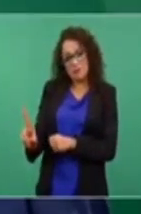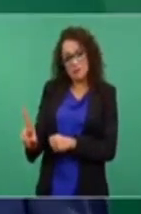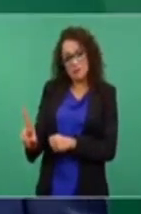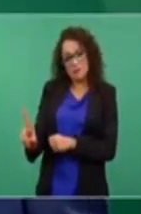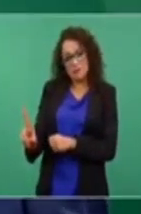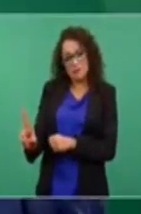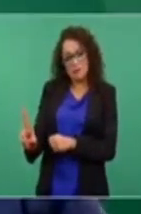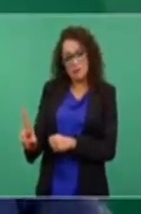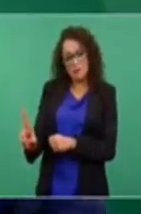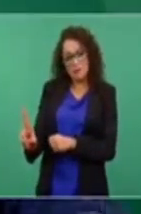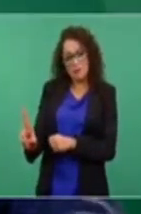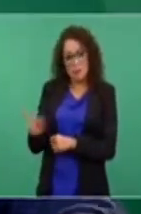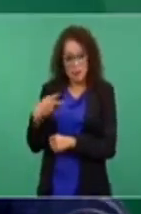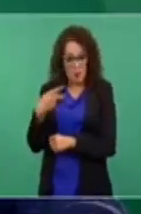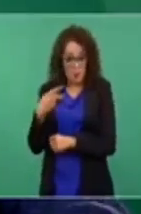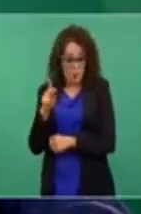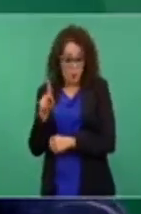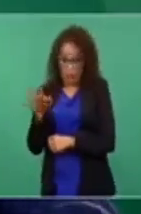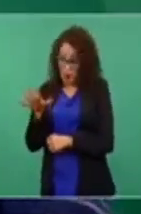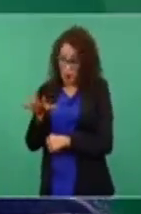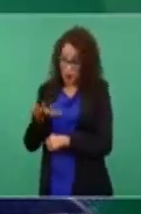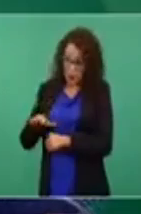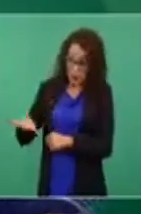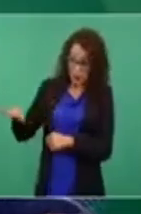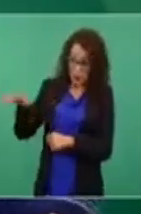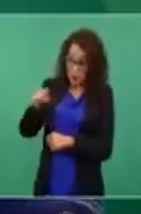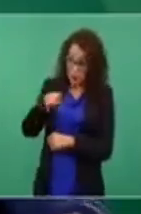pues ya no tienen ellos